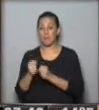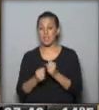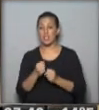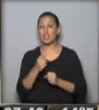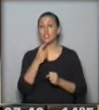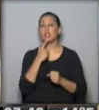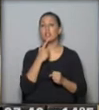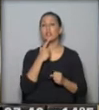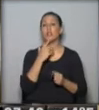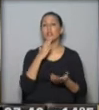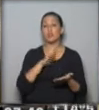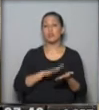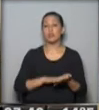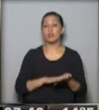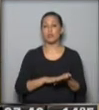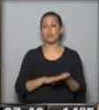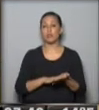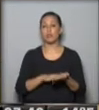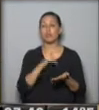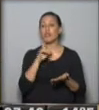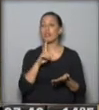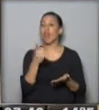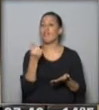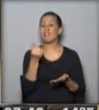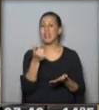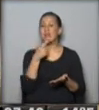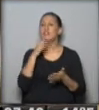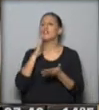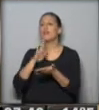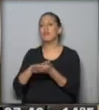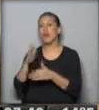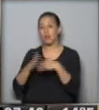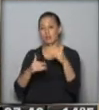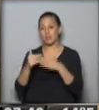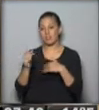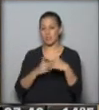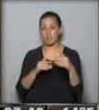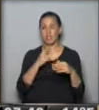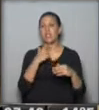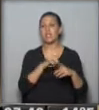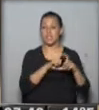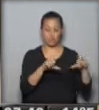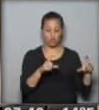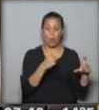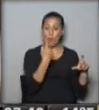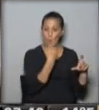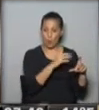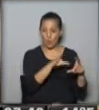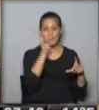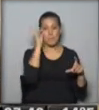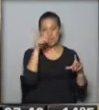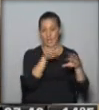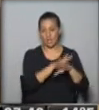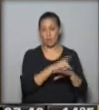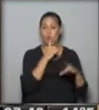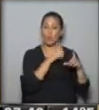sobre su capacidad, no de financiamiento de la obra, porque eso está se ha abierto el sobre 1, en donde se está